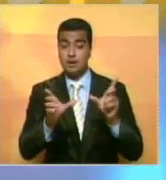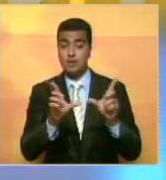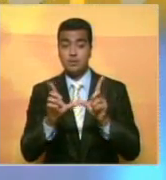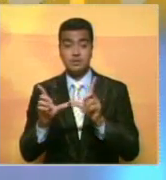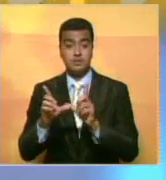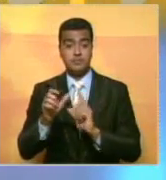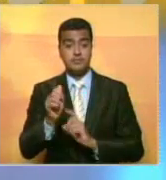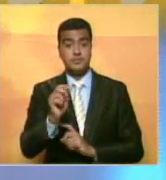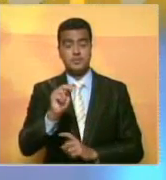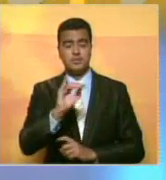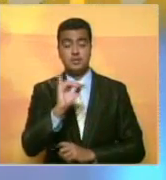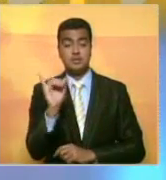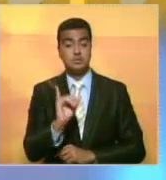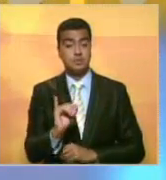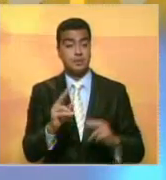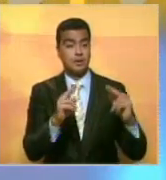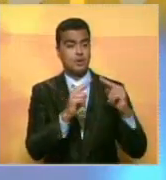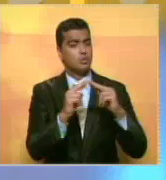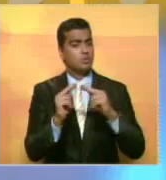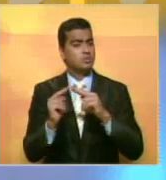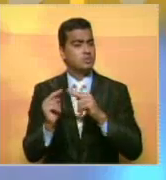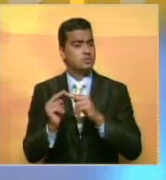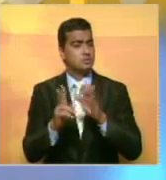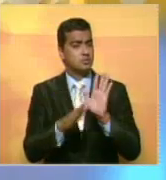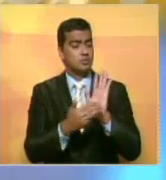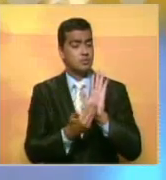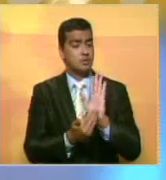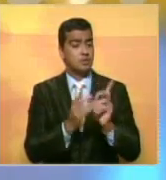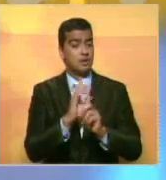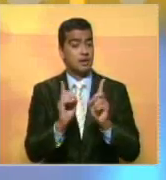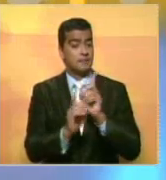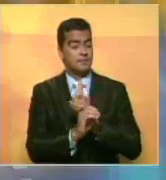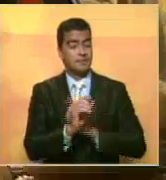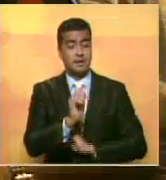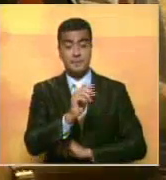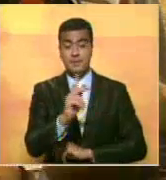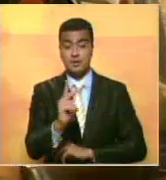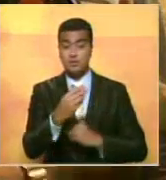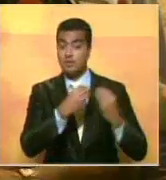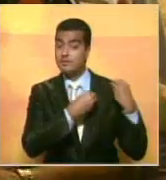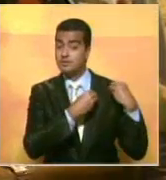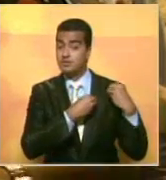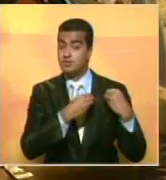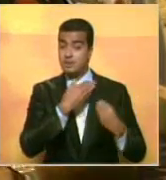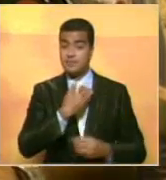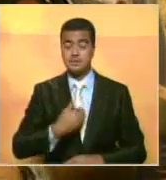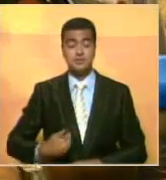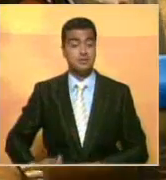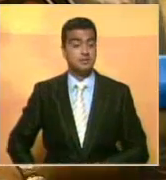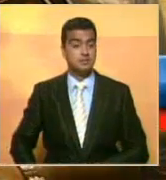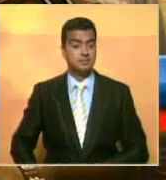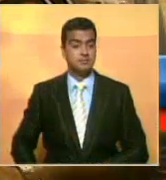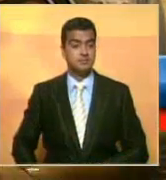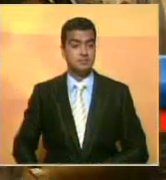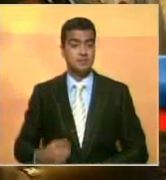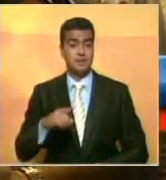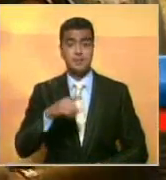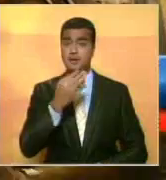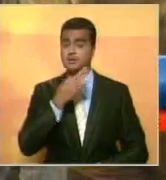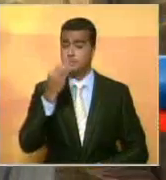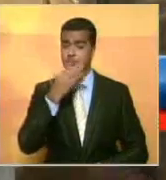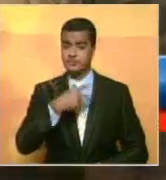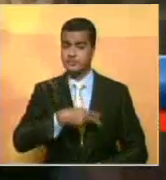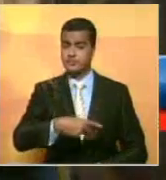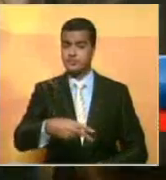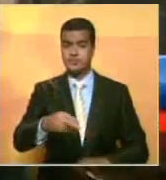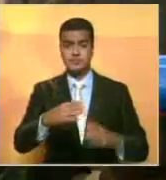estado Anzoátegui, esto para dar a conocer su proyecto de cambio. Ángel Peroso, candidato a la presidencia del colegio, aseguró que